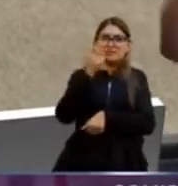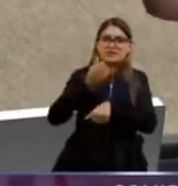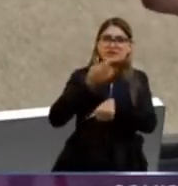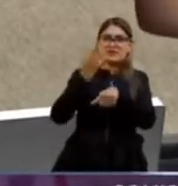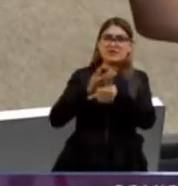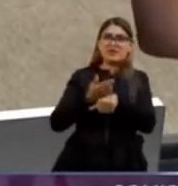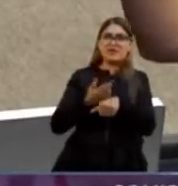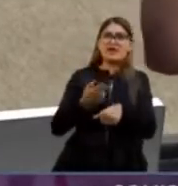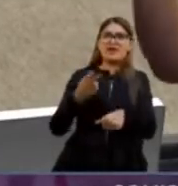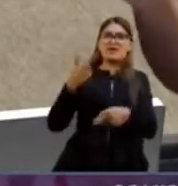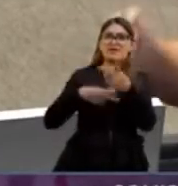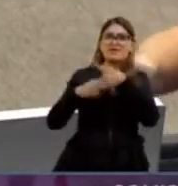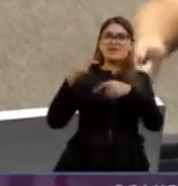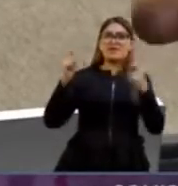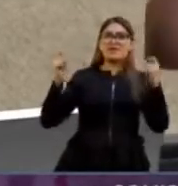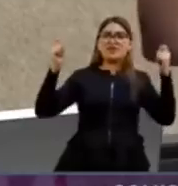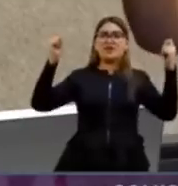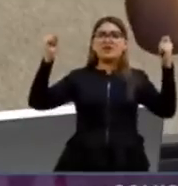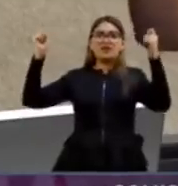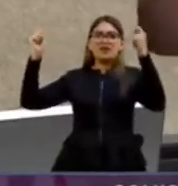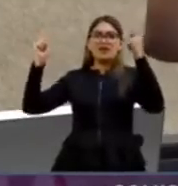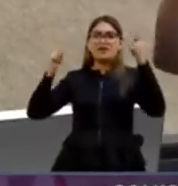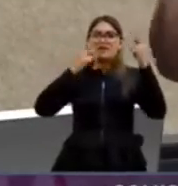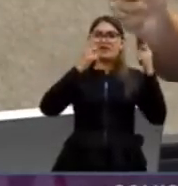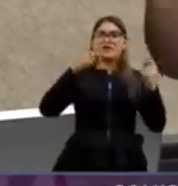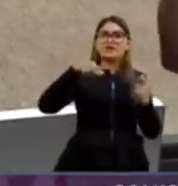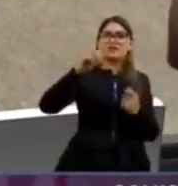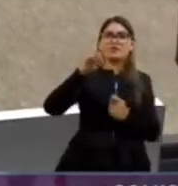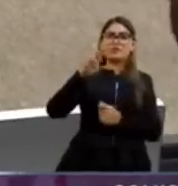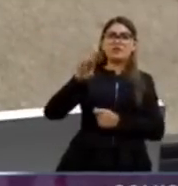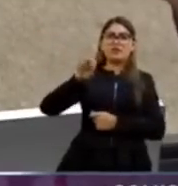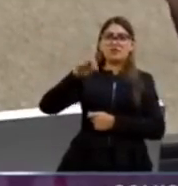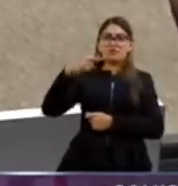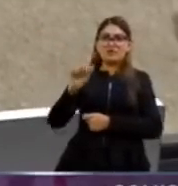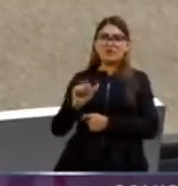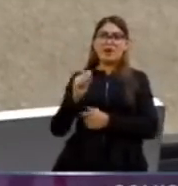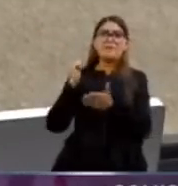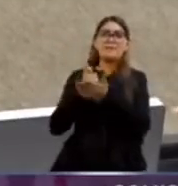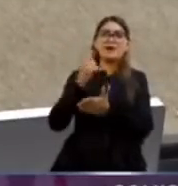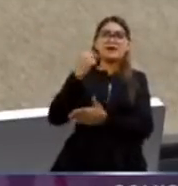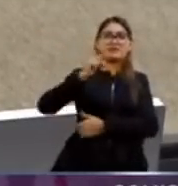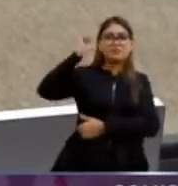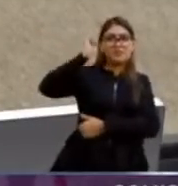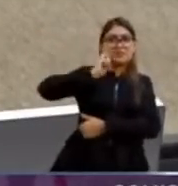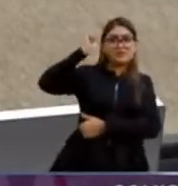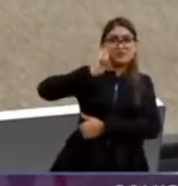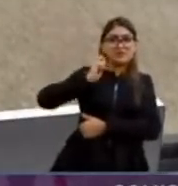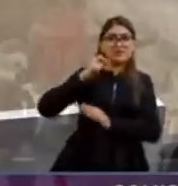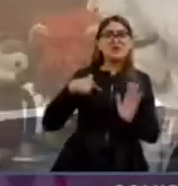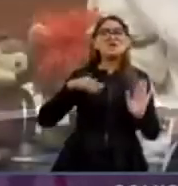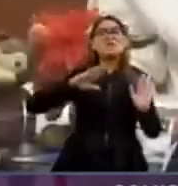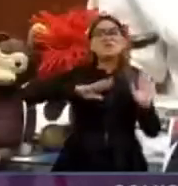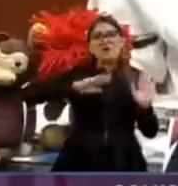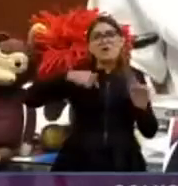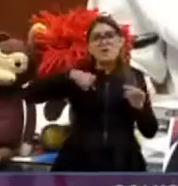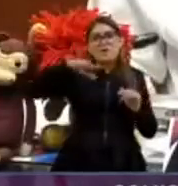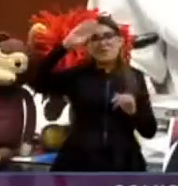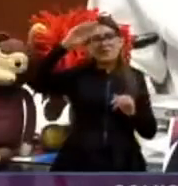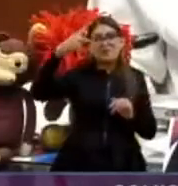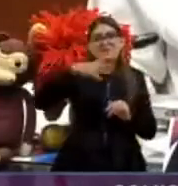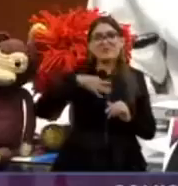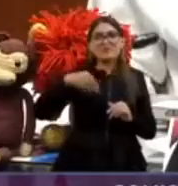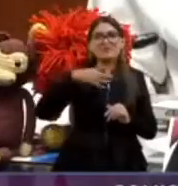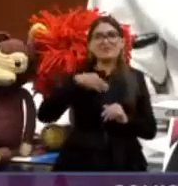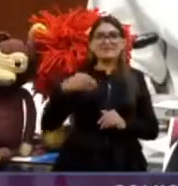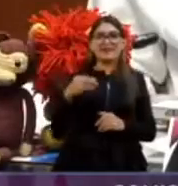entró con un letrero enorme en donde decía: Noroña paga tus pensiones. Yo creo que ya pagas tus pensiones alimenticias, porque si no, pues no